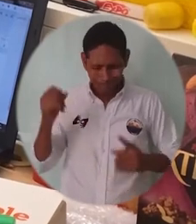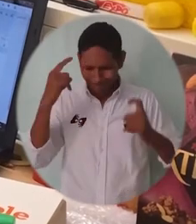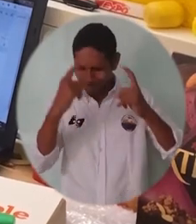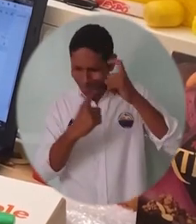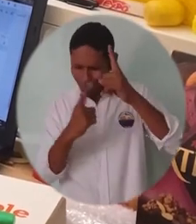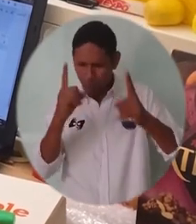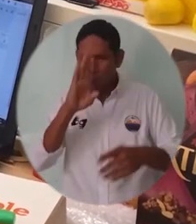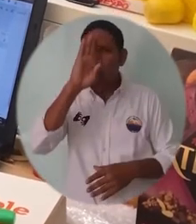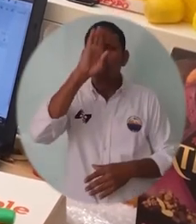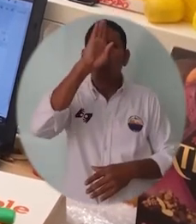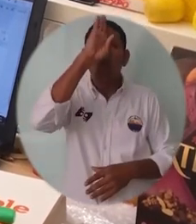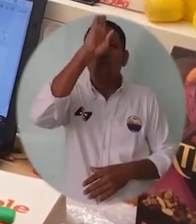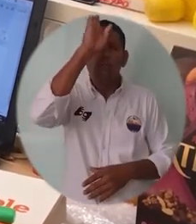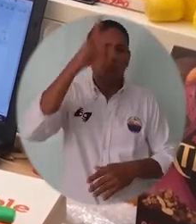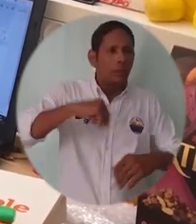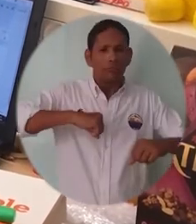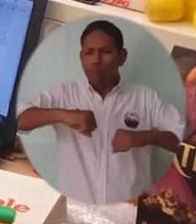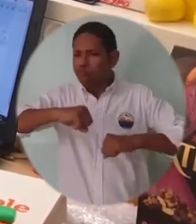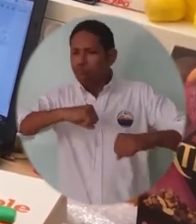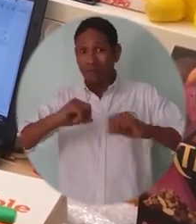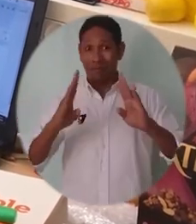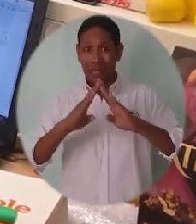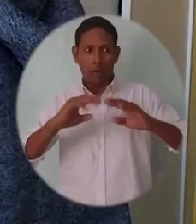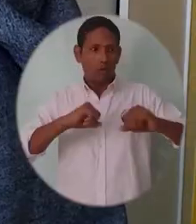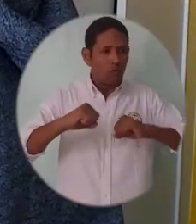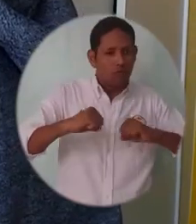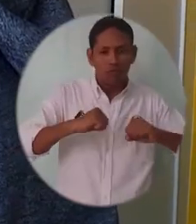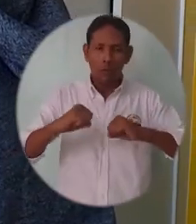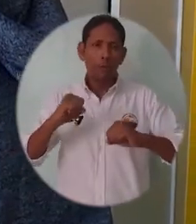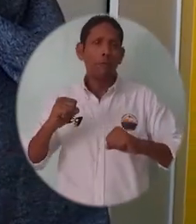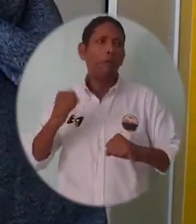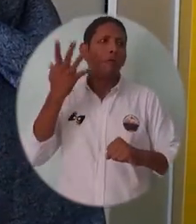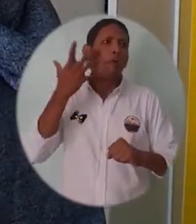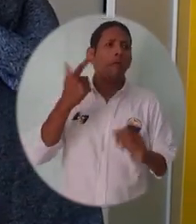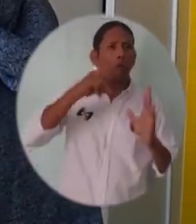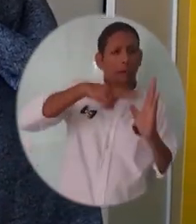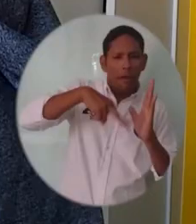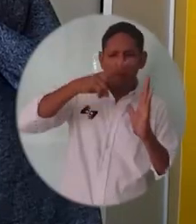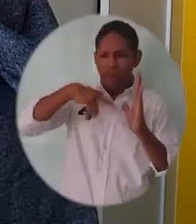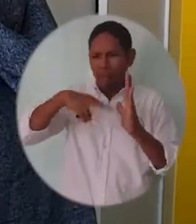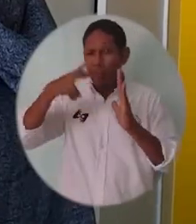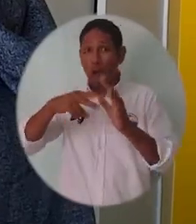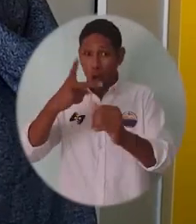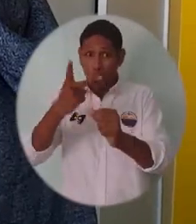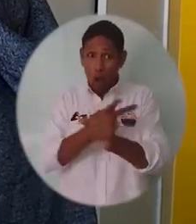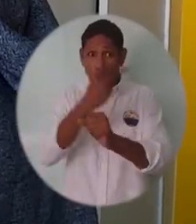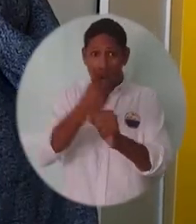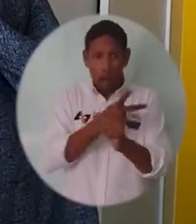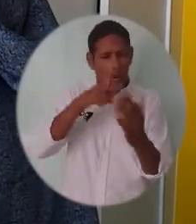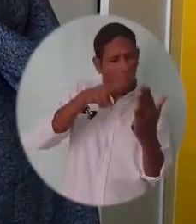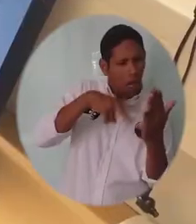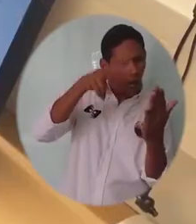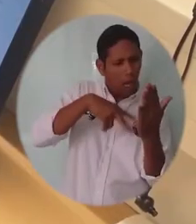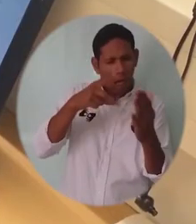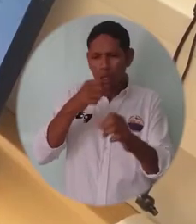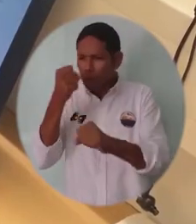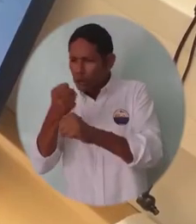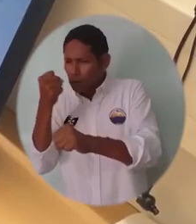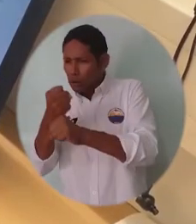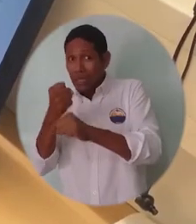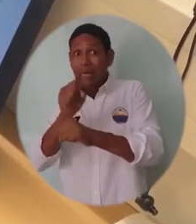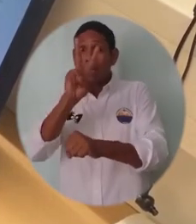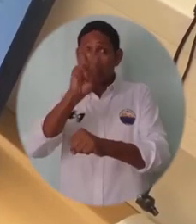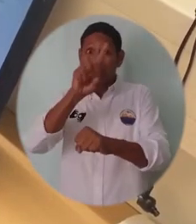de crear un hábito, un buen hábito en mi casa. Estoy tratando de leer todos los días, al menos 2 horas,